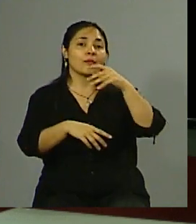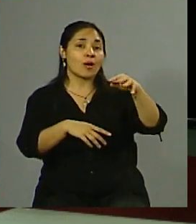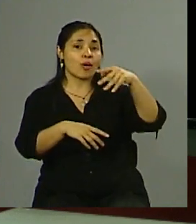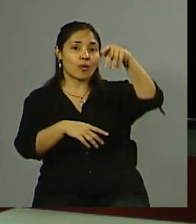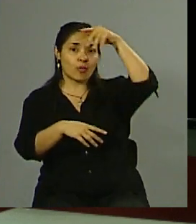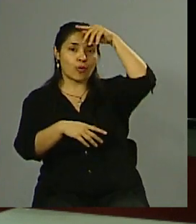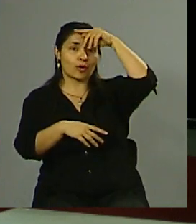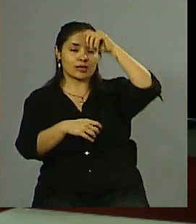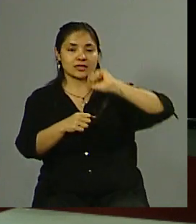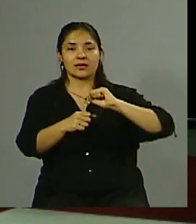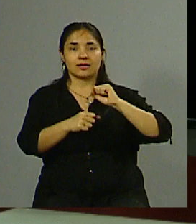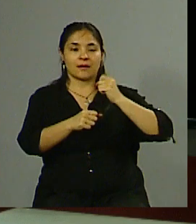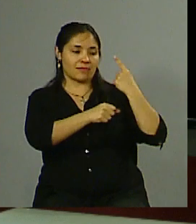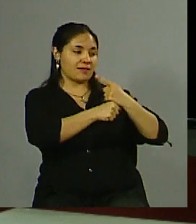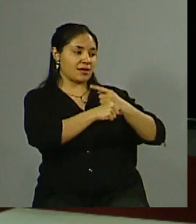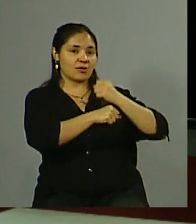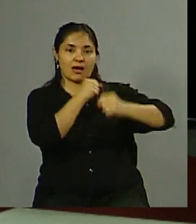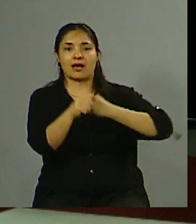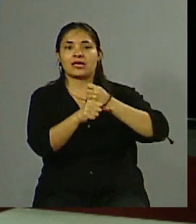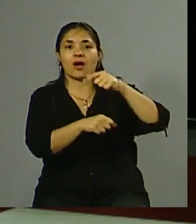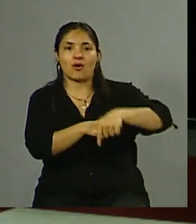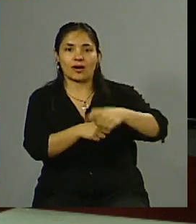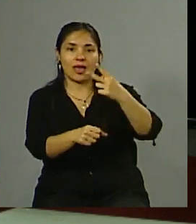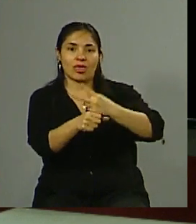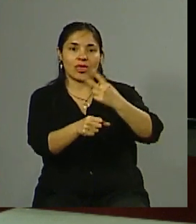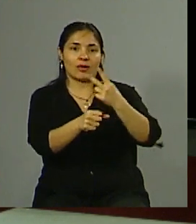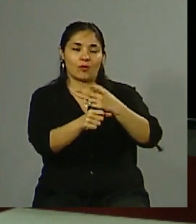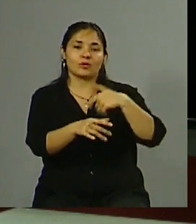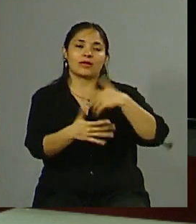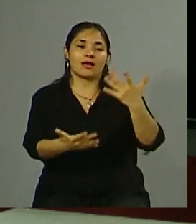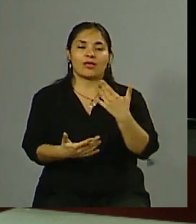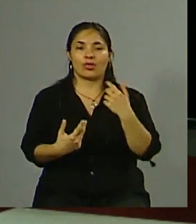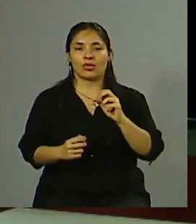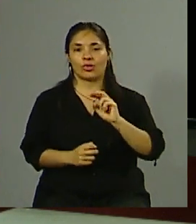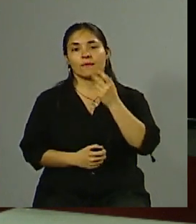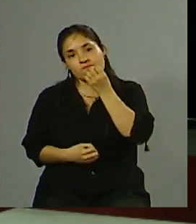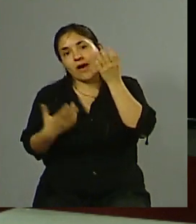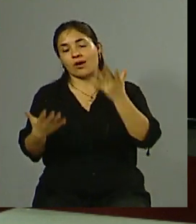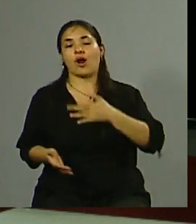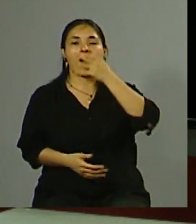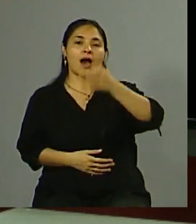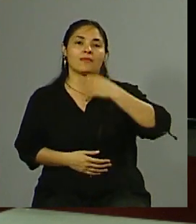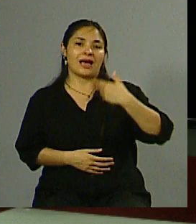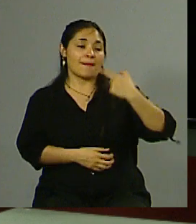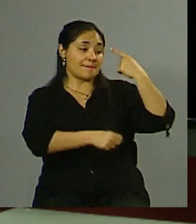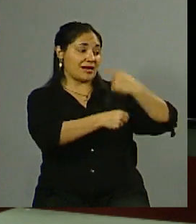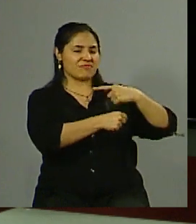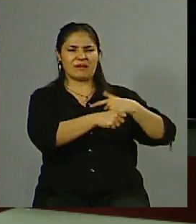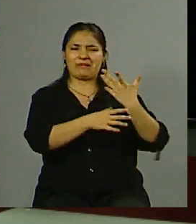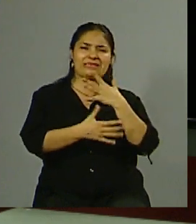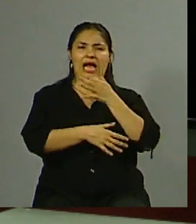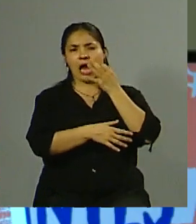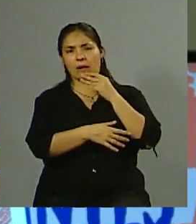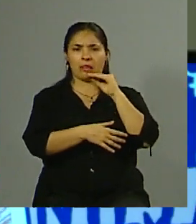poco más fortalecida, evidentemente la escucharon durante toda la semana, porque bueno, le habían cuestionado mucho lo que había sucedido en el primer debate, de que se la vio floja, ¿no? A la